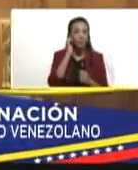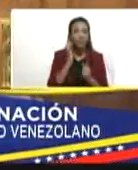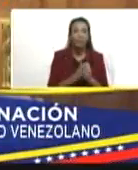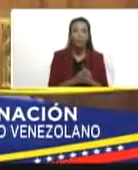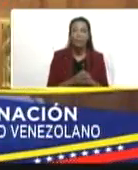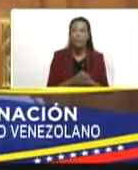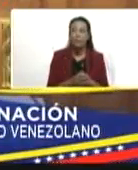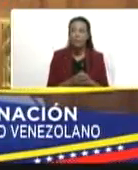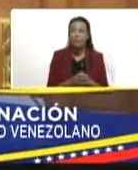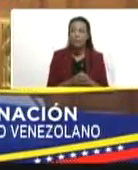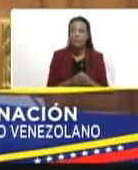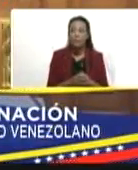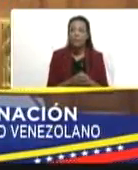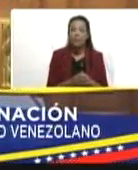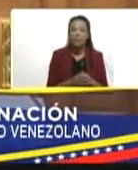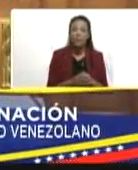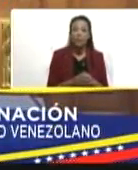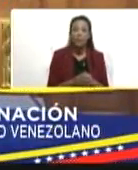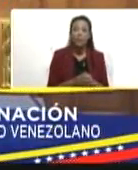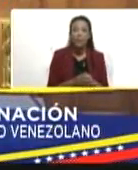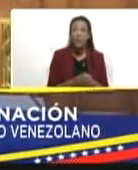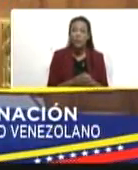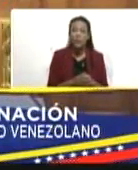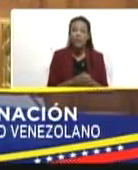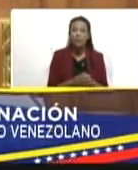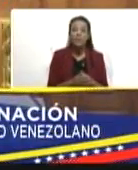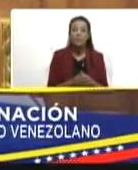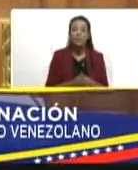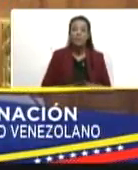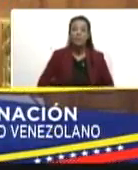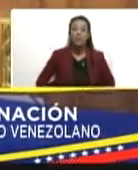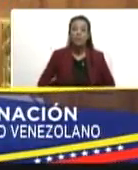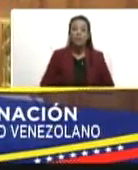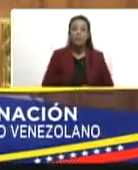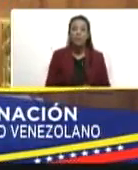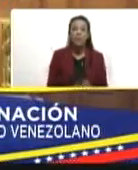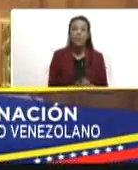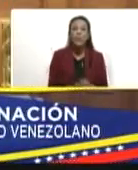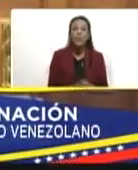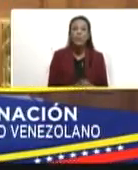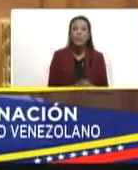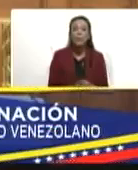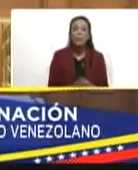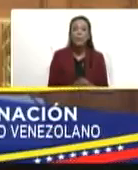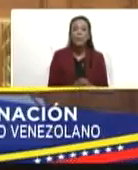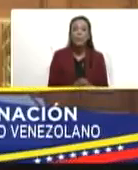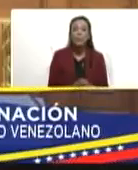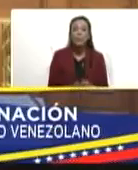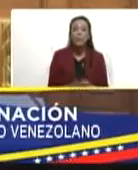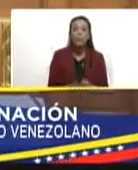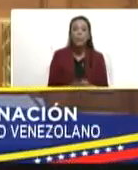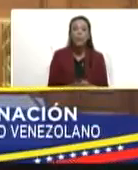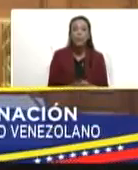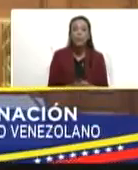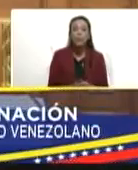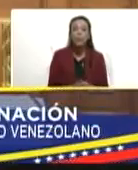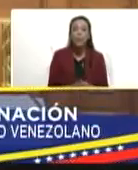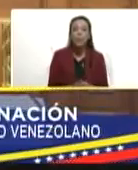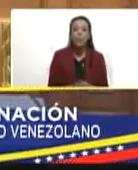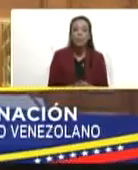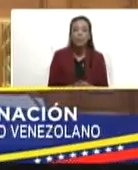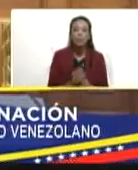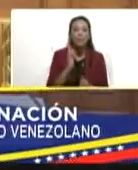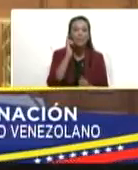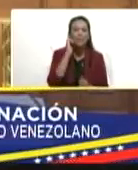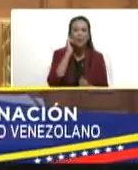ah Catch nos quitaron nos robaron y nos congelaron en el mundo Cat la platica en